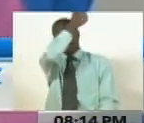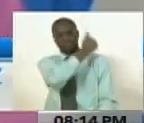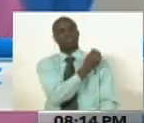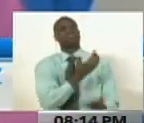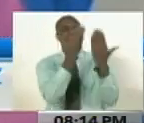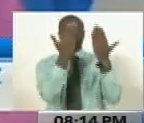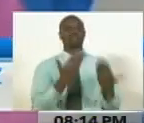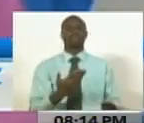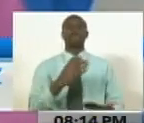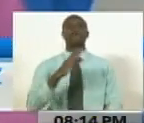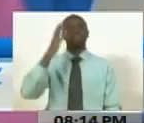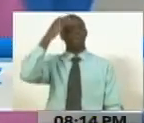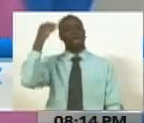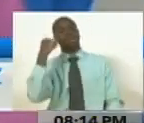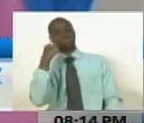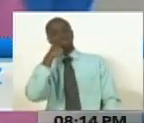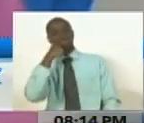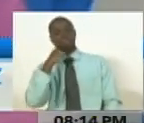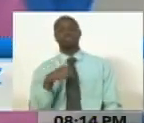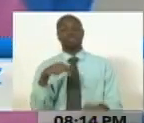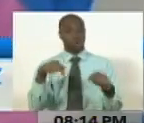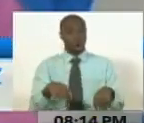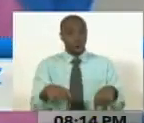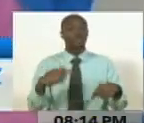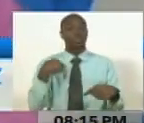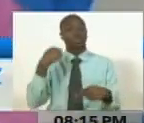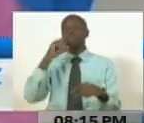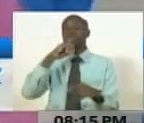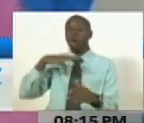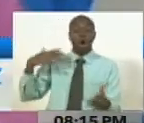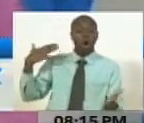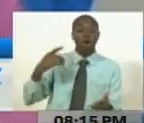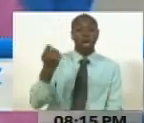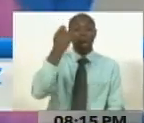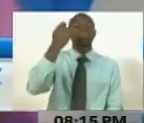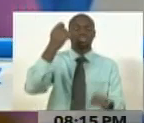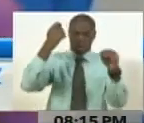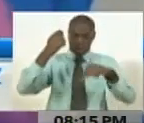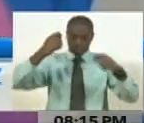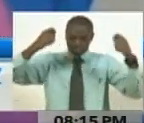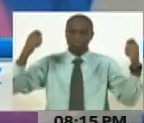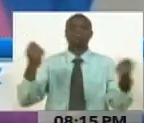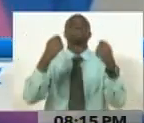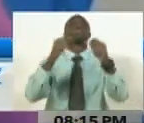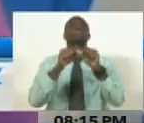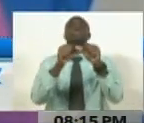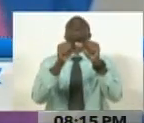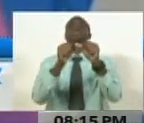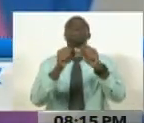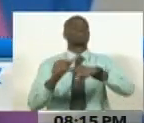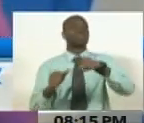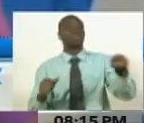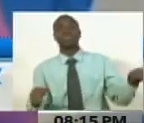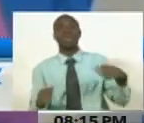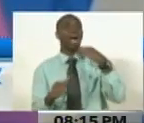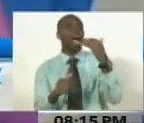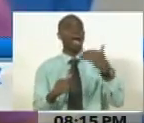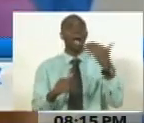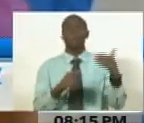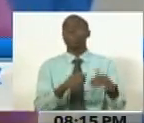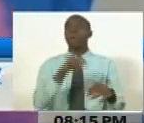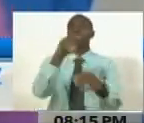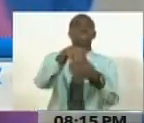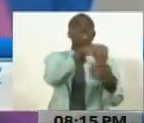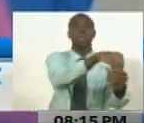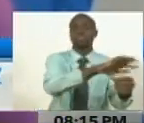Miranda. Es un día histórico y así lo asumimos. Los derrotados, que entiendan de una buena vez,